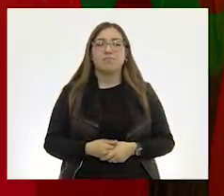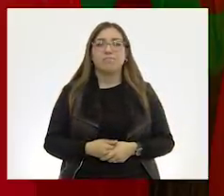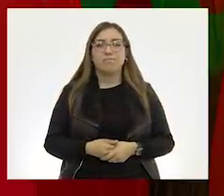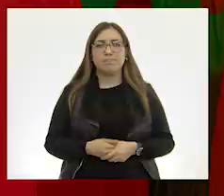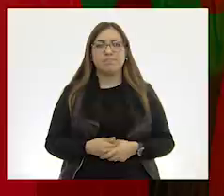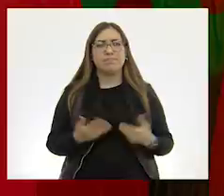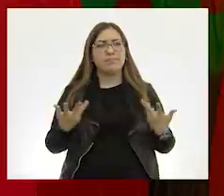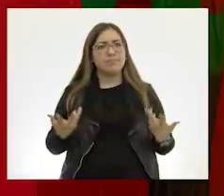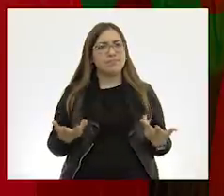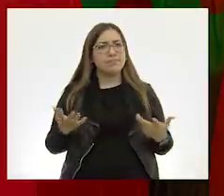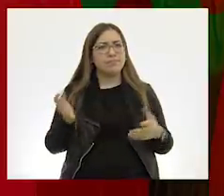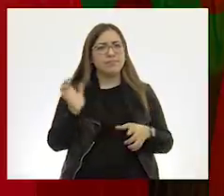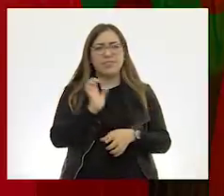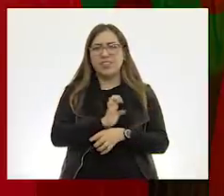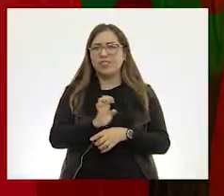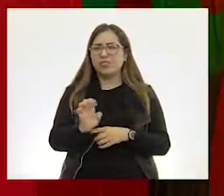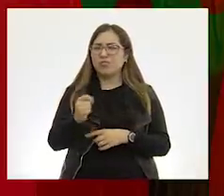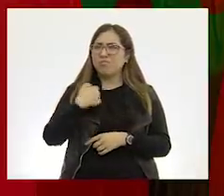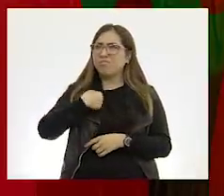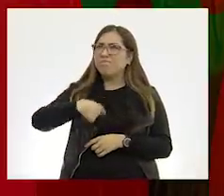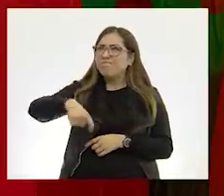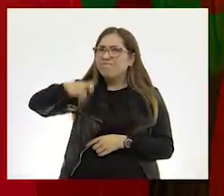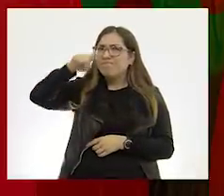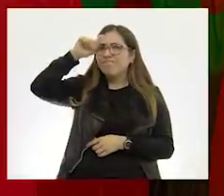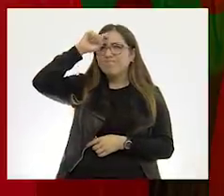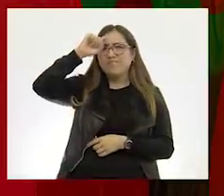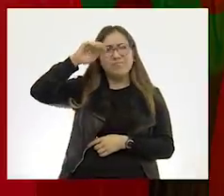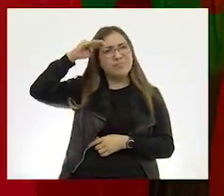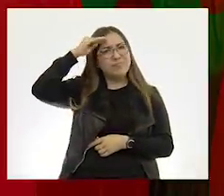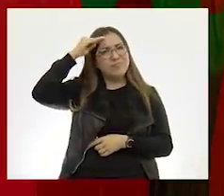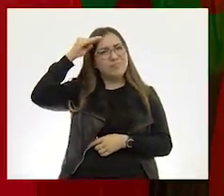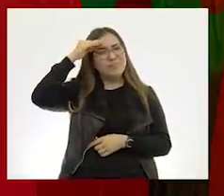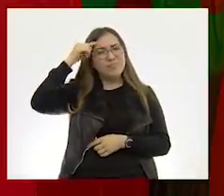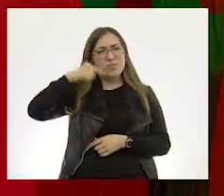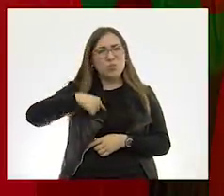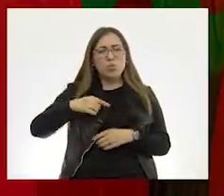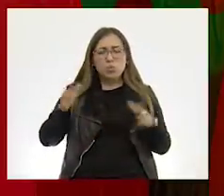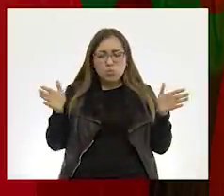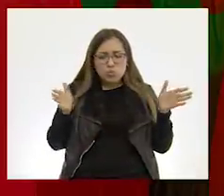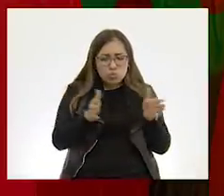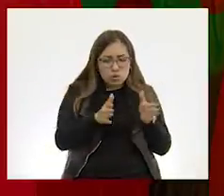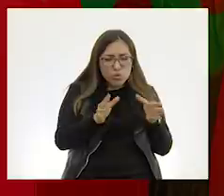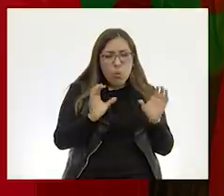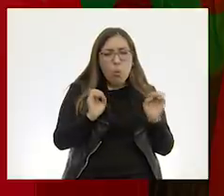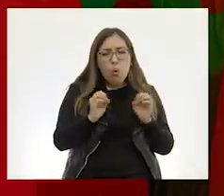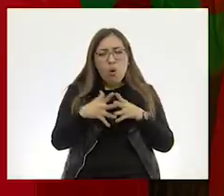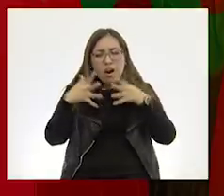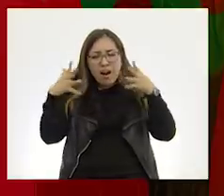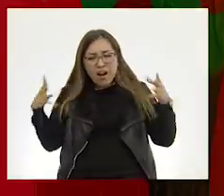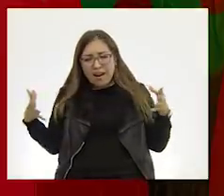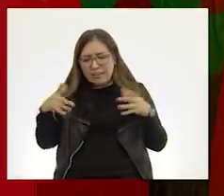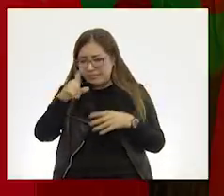Entonces, volví a pensar, ¿estoy chico o estoy grande?